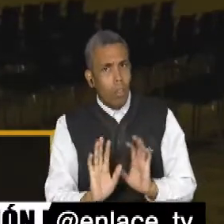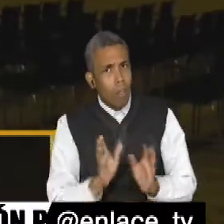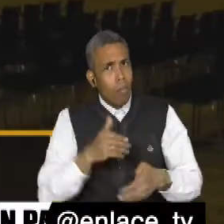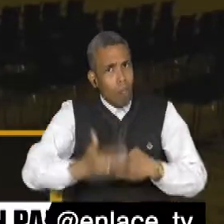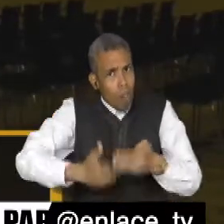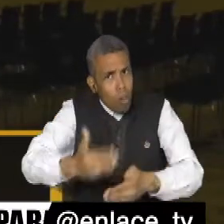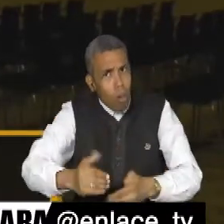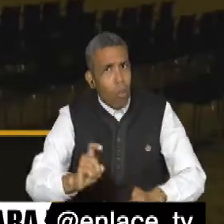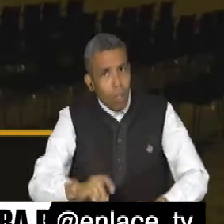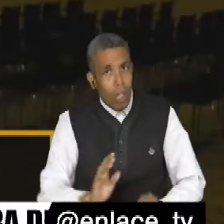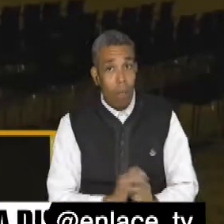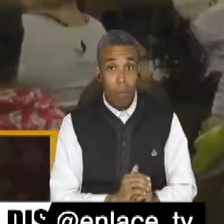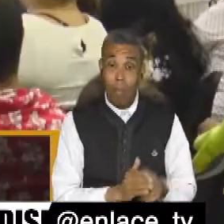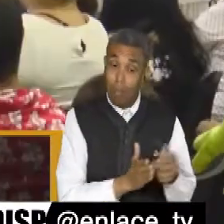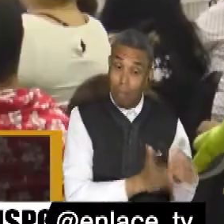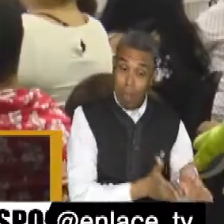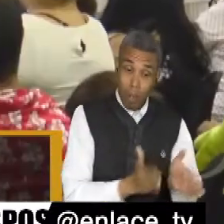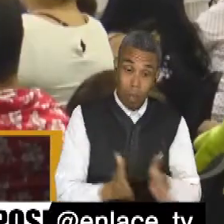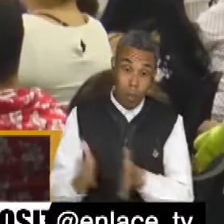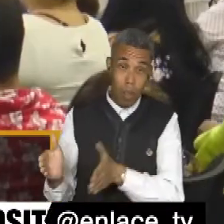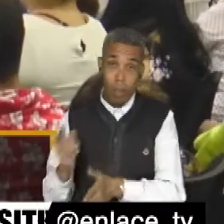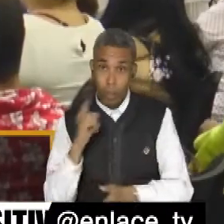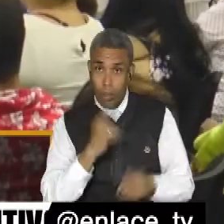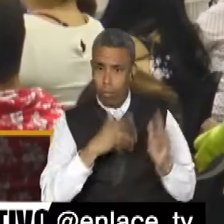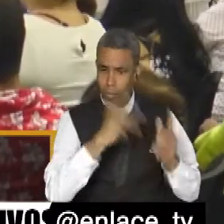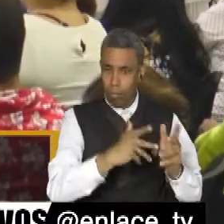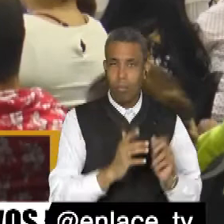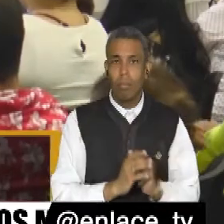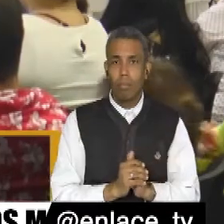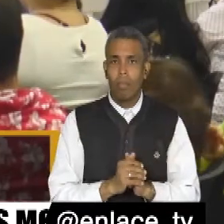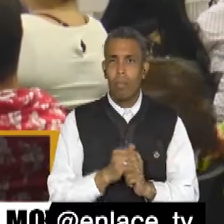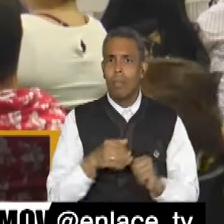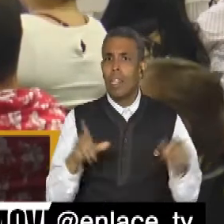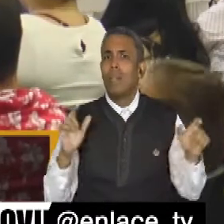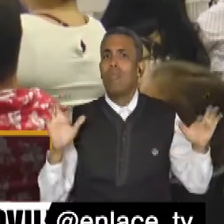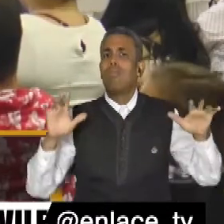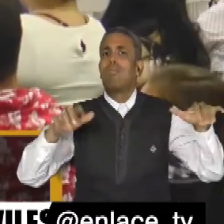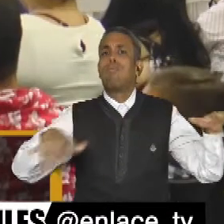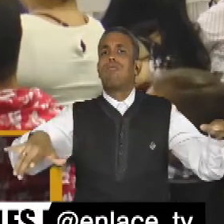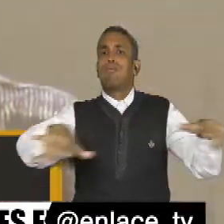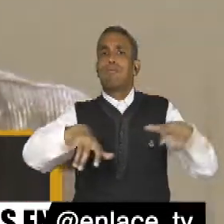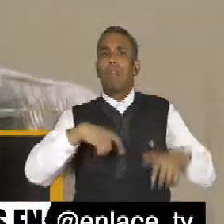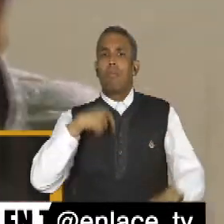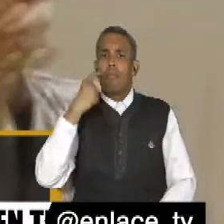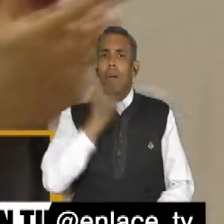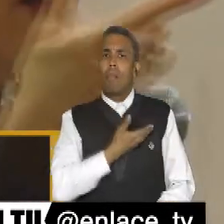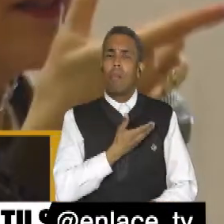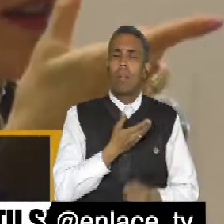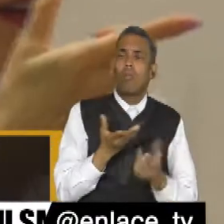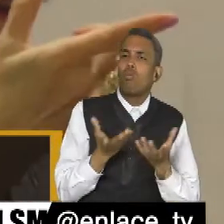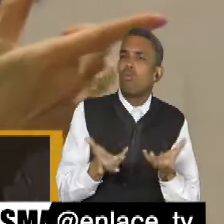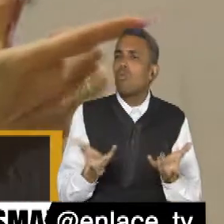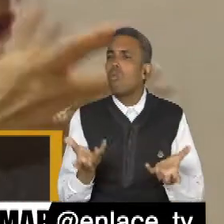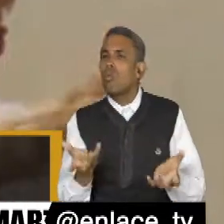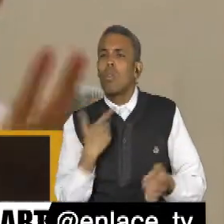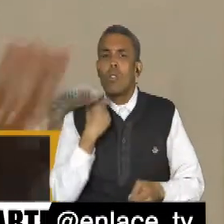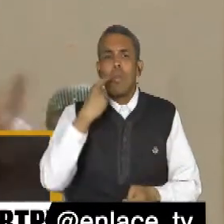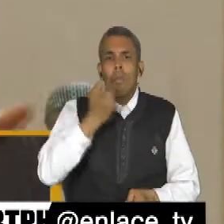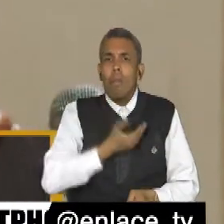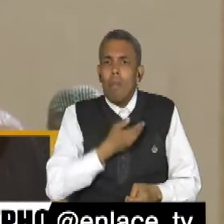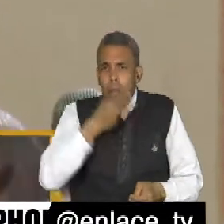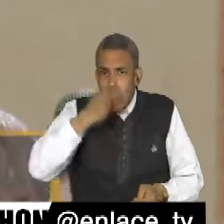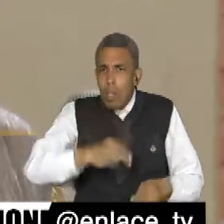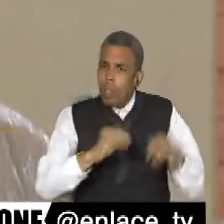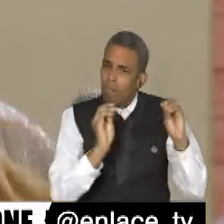organizar, pero la organización va a ser clave. La charla contó con amplia asistencia, especialmente de padres de familia interesaba en conocer sobre su responsabilidad en la crianza